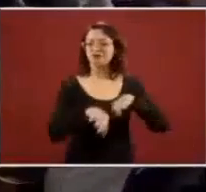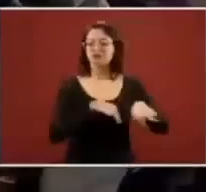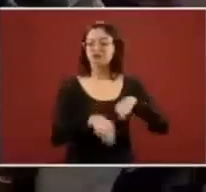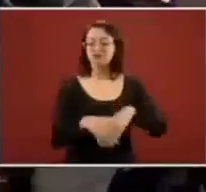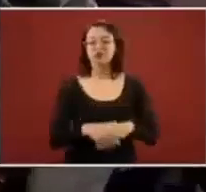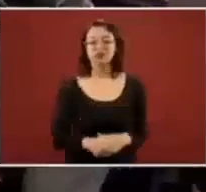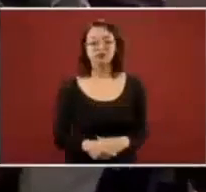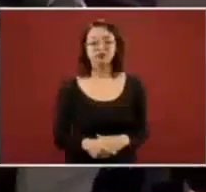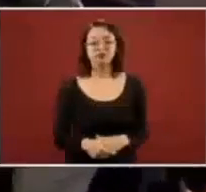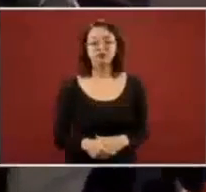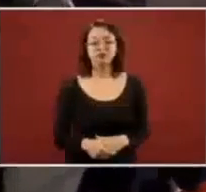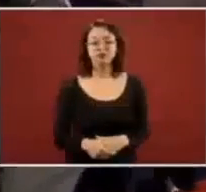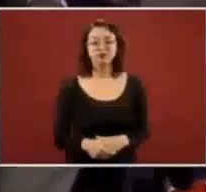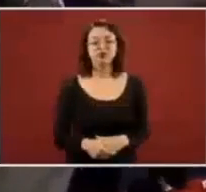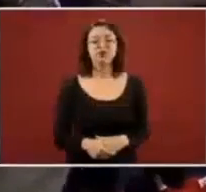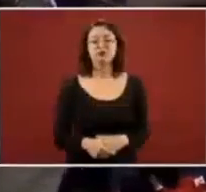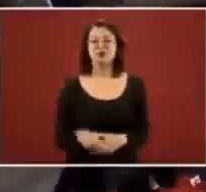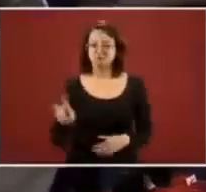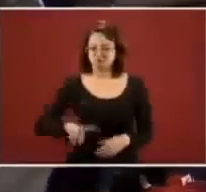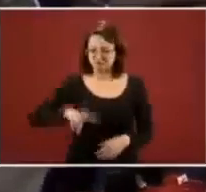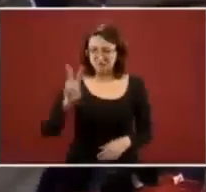¿Y me dejo de llamar Andrés Manuel